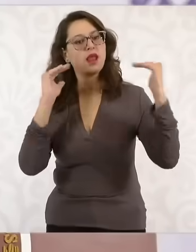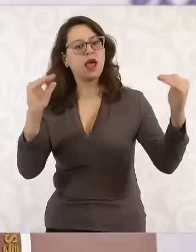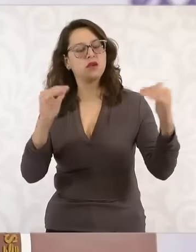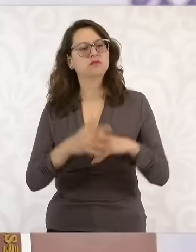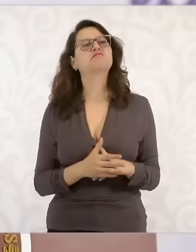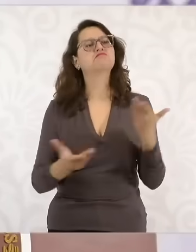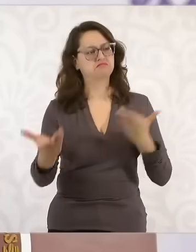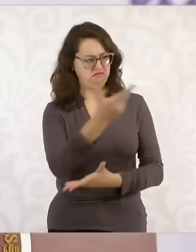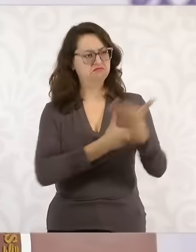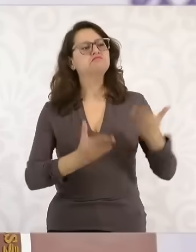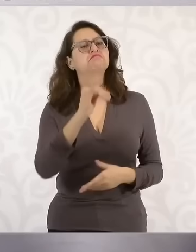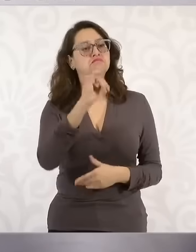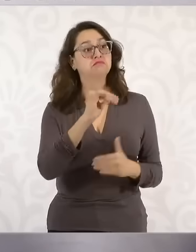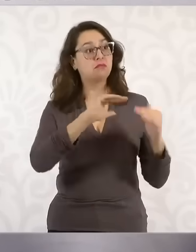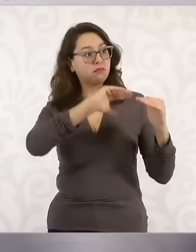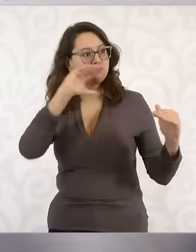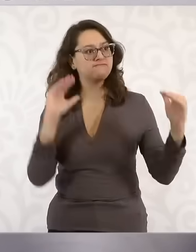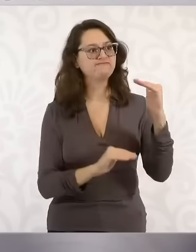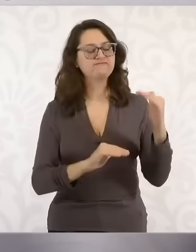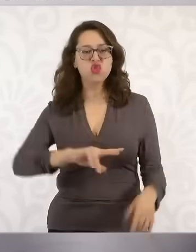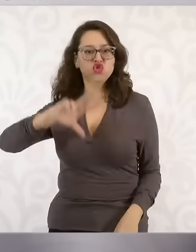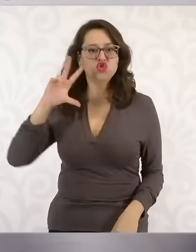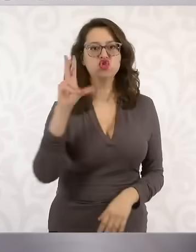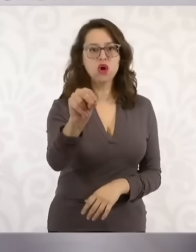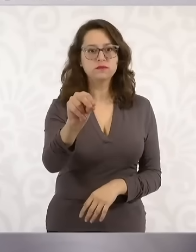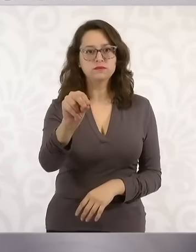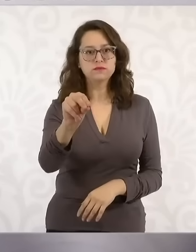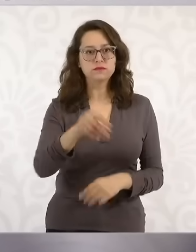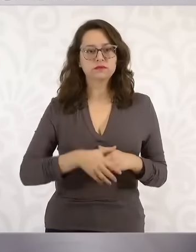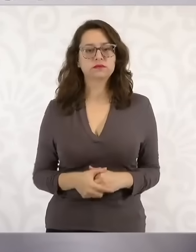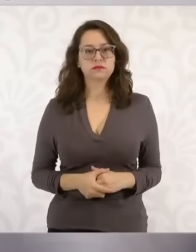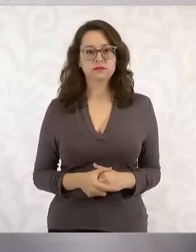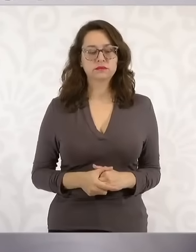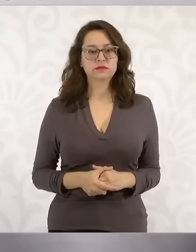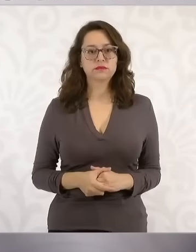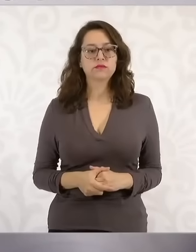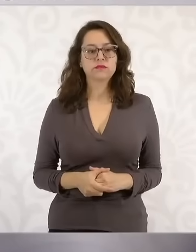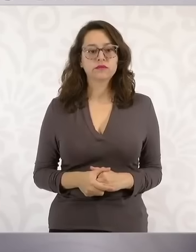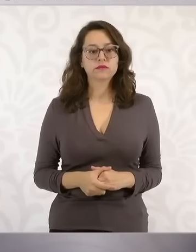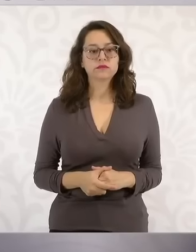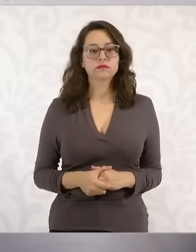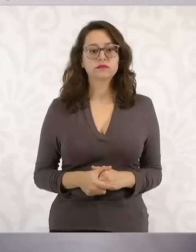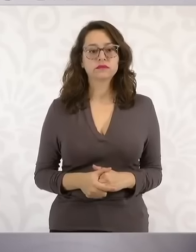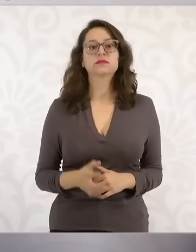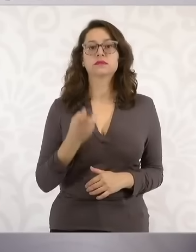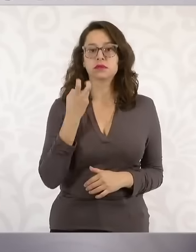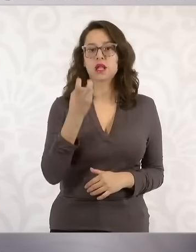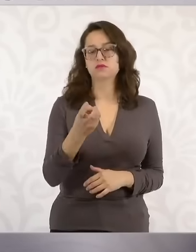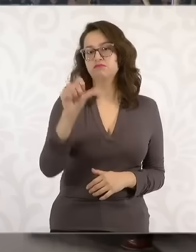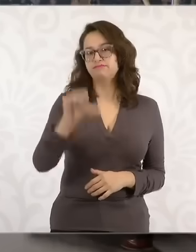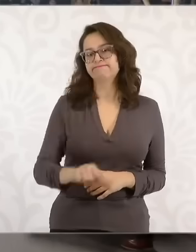e intervención no. Esta es la posición que queríamos hacer de